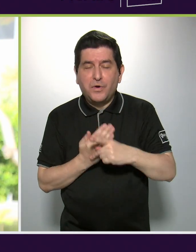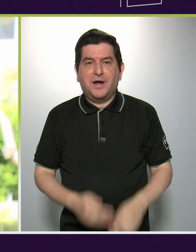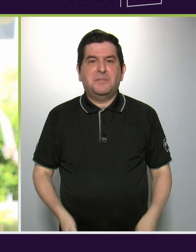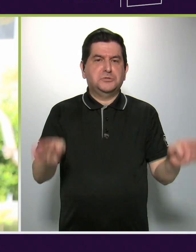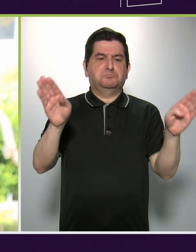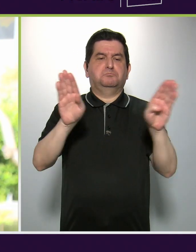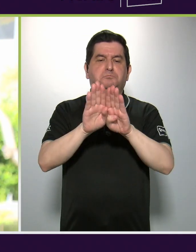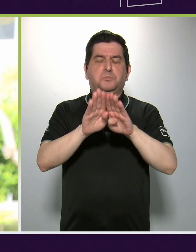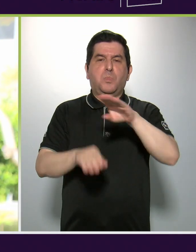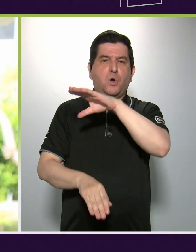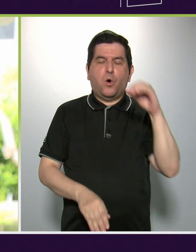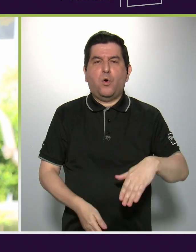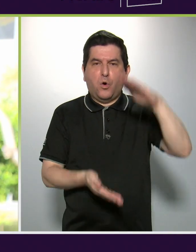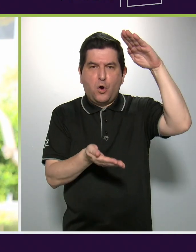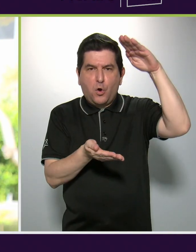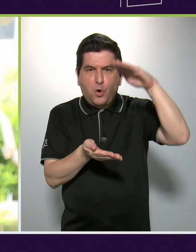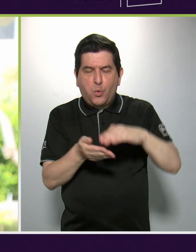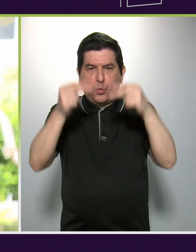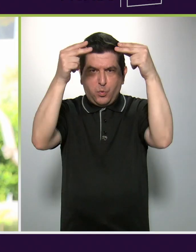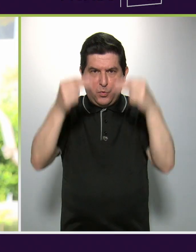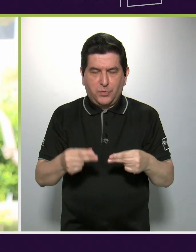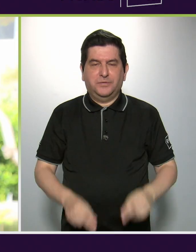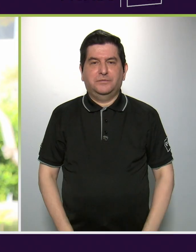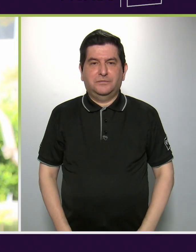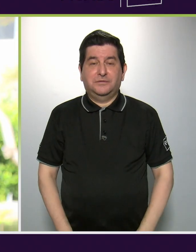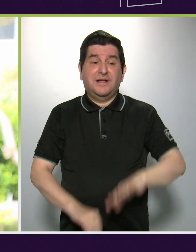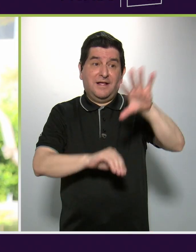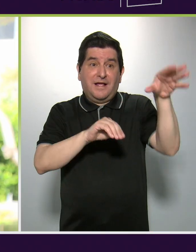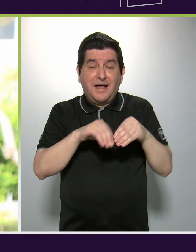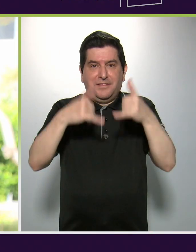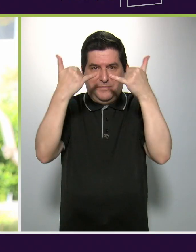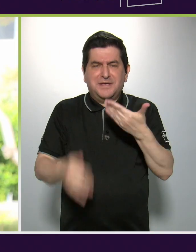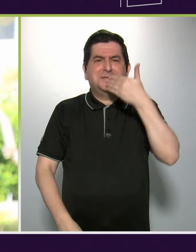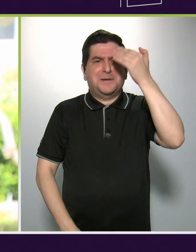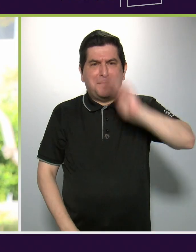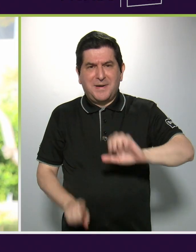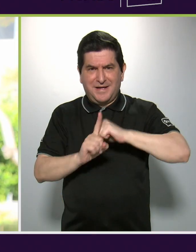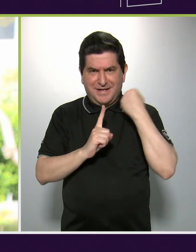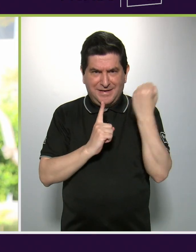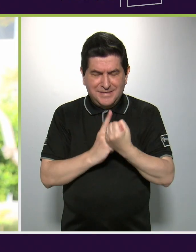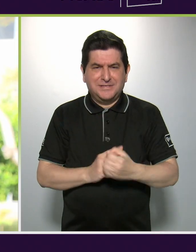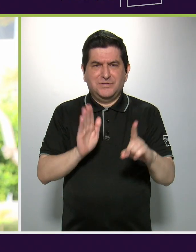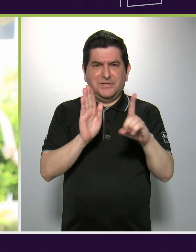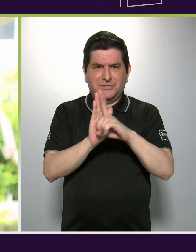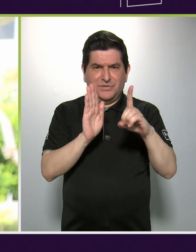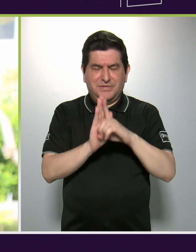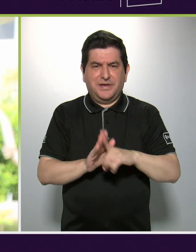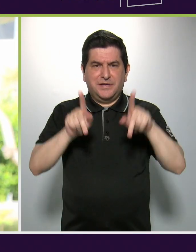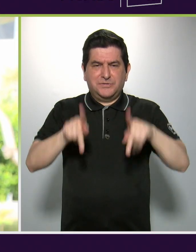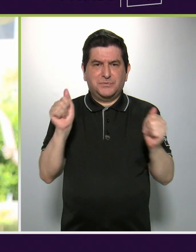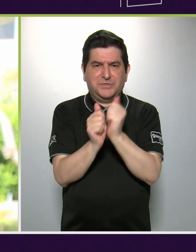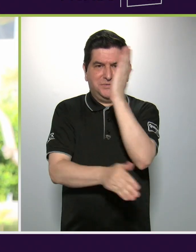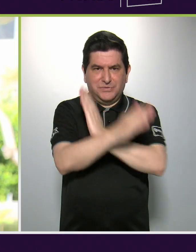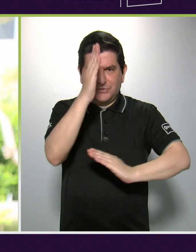suma ya al grave estado de los derechos de las personas con discapacidad que venimos arrastrando históricamente desde